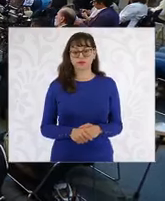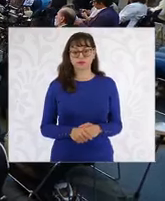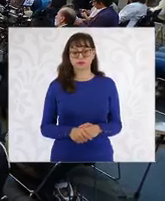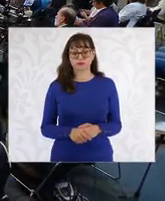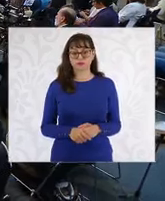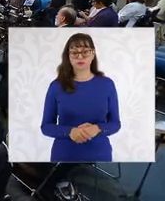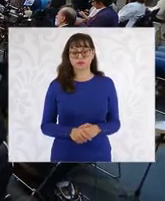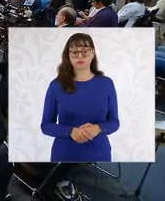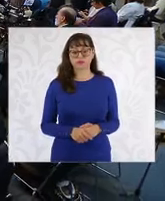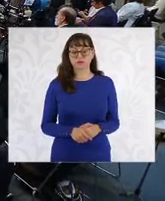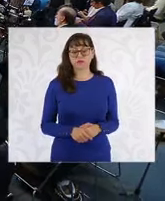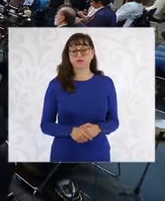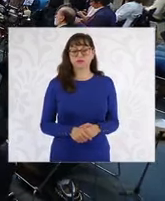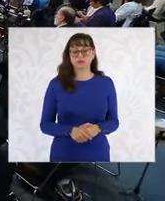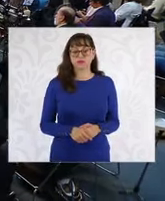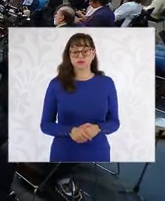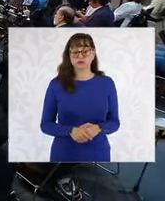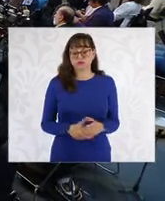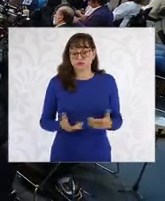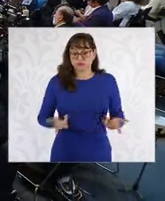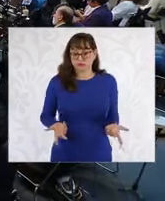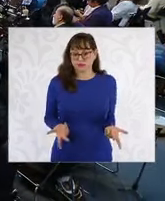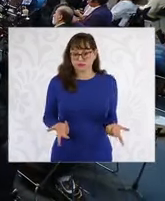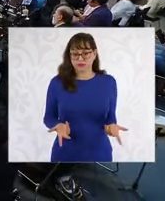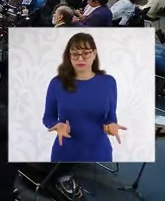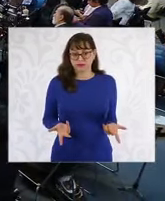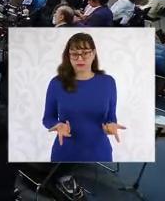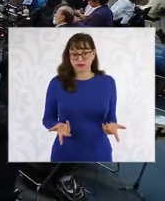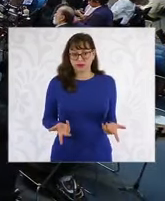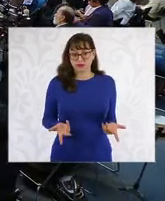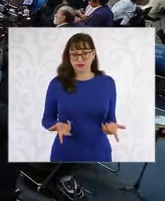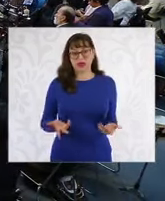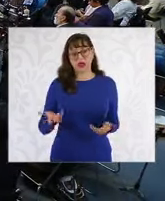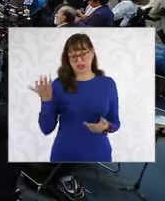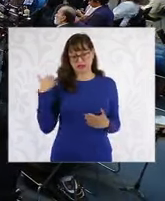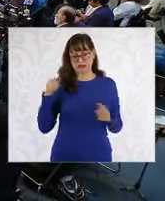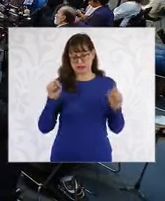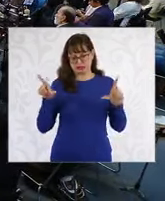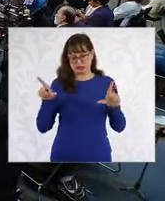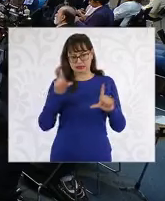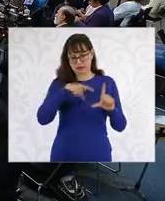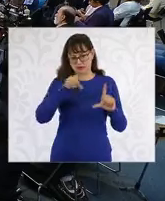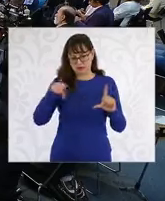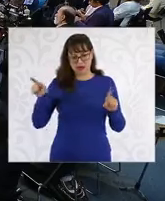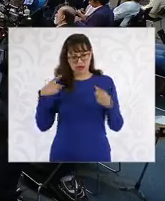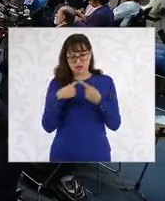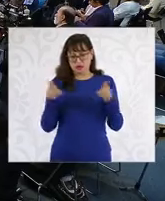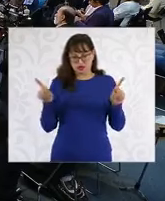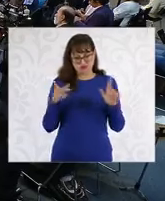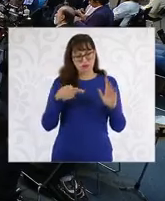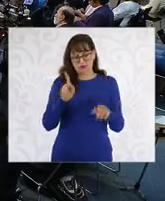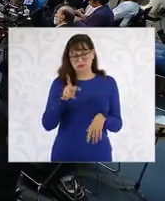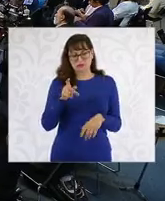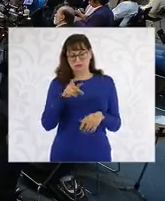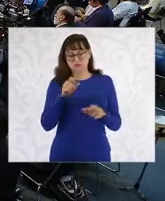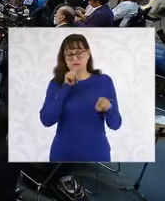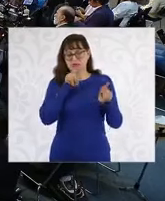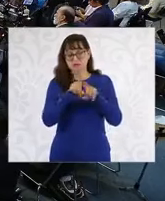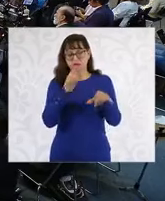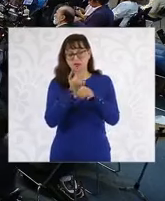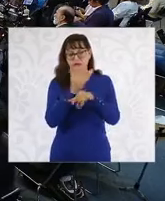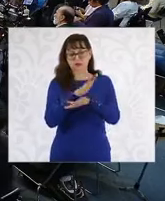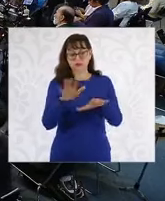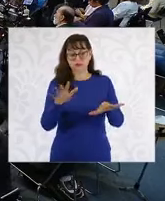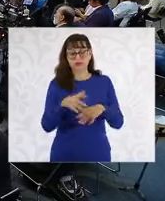En las anteriores presentaciones de seguridad se presentaban las gráficas de otra manera. ¿Qué hubiera pasado